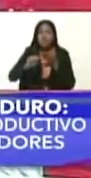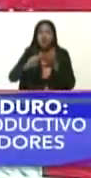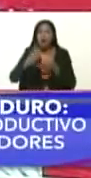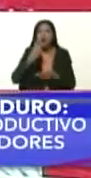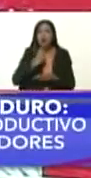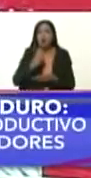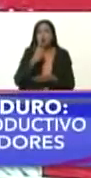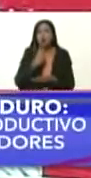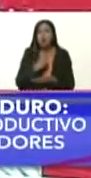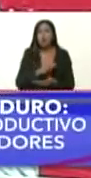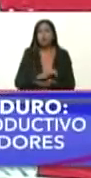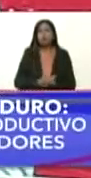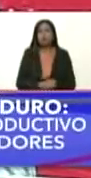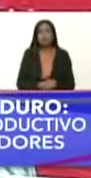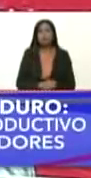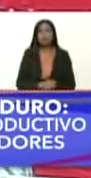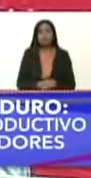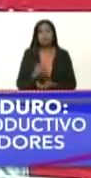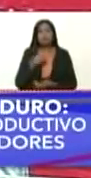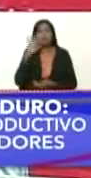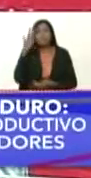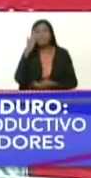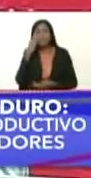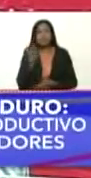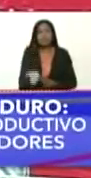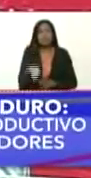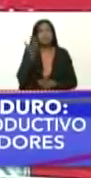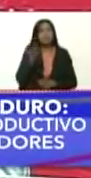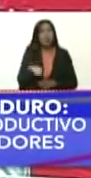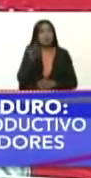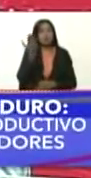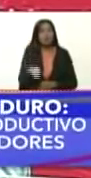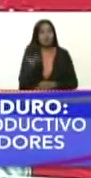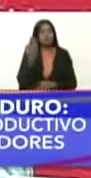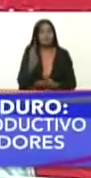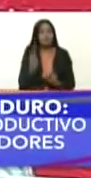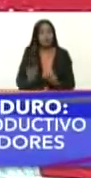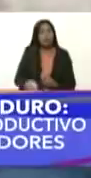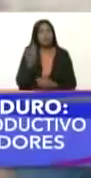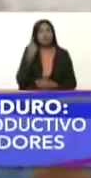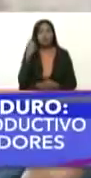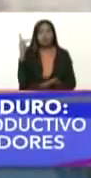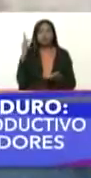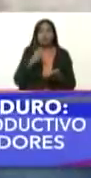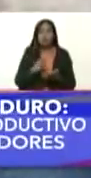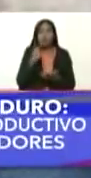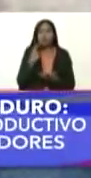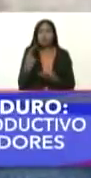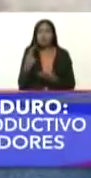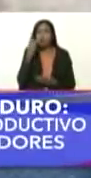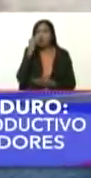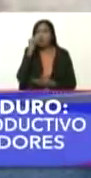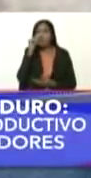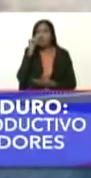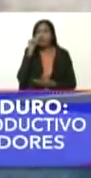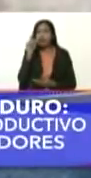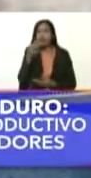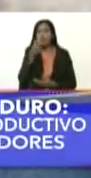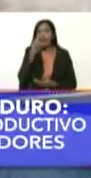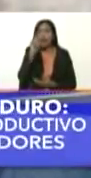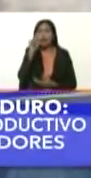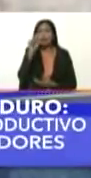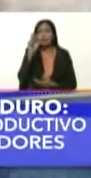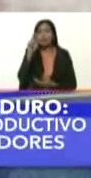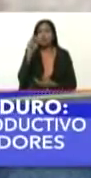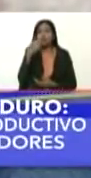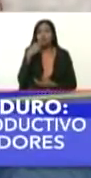Subráyalo. Me parece alta prioridad. Claro. De hecho, cuando llegué, presidente, hablé con el señor Graterol y le dije que